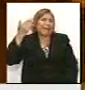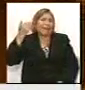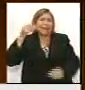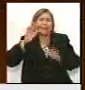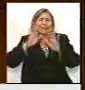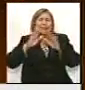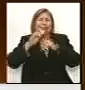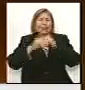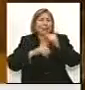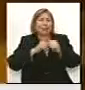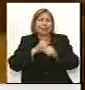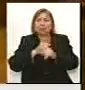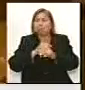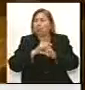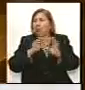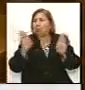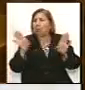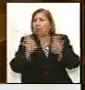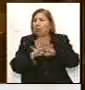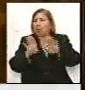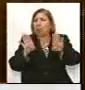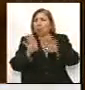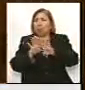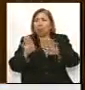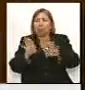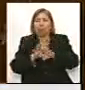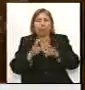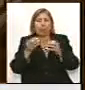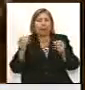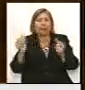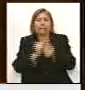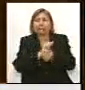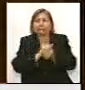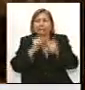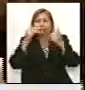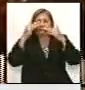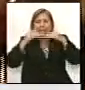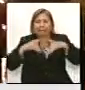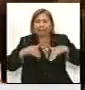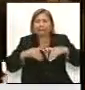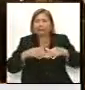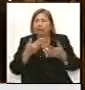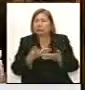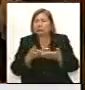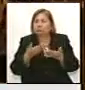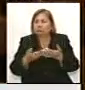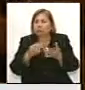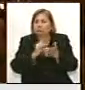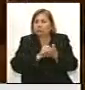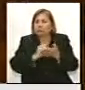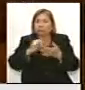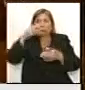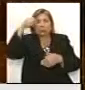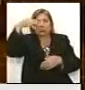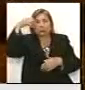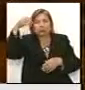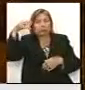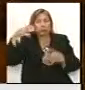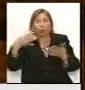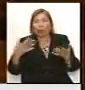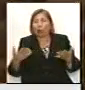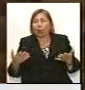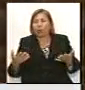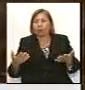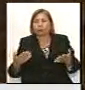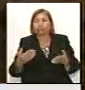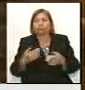se abren debido a que la infraestructura se encuentra dañada y no existe un sistema eléctrico adecuado.